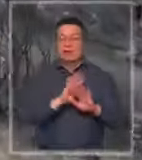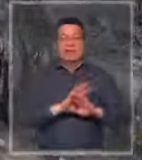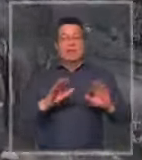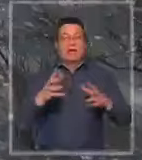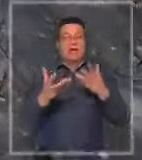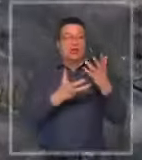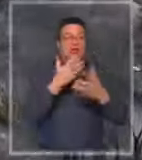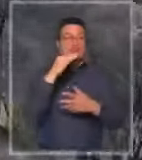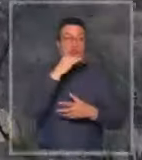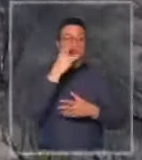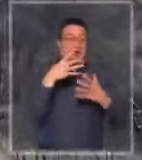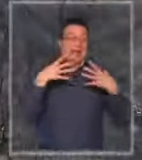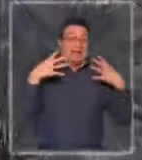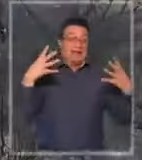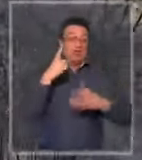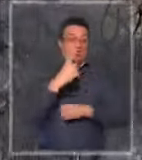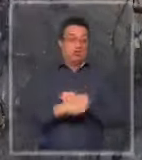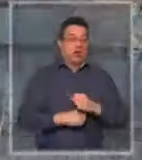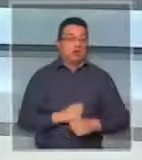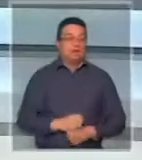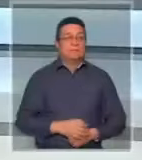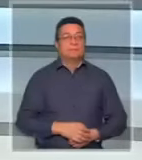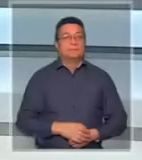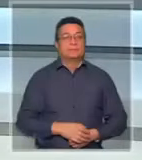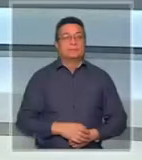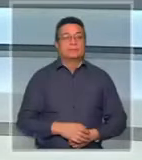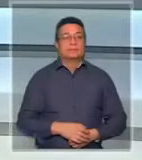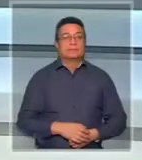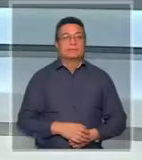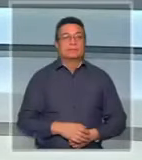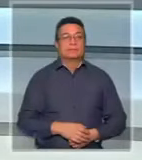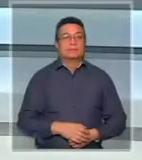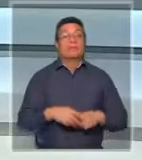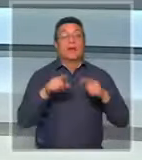lo que va del año. Vamos a desplegar ahora nuestra...